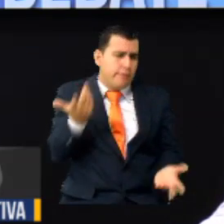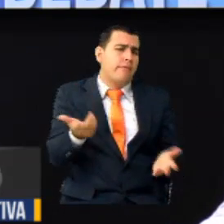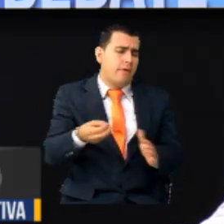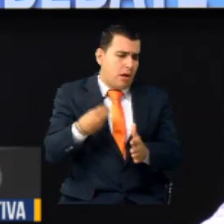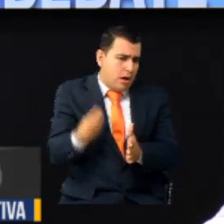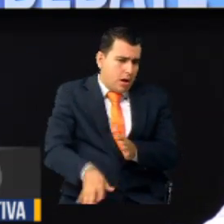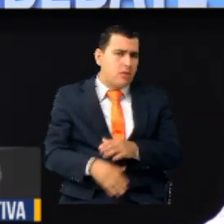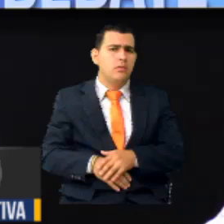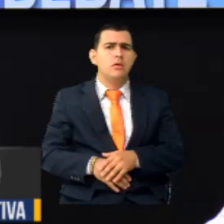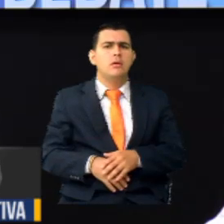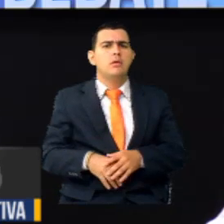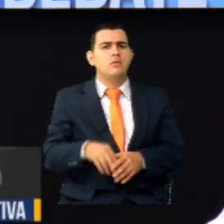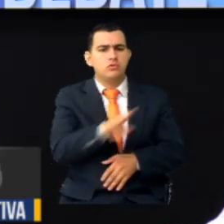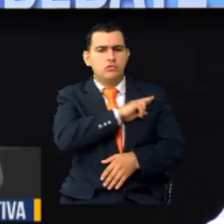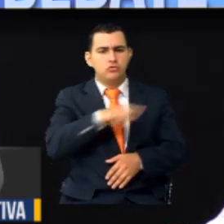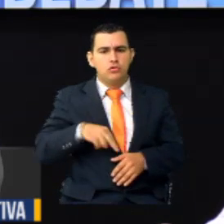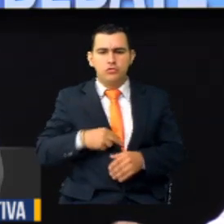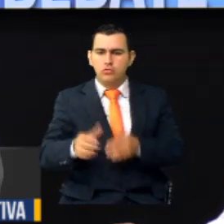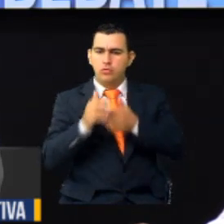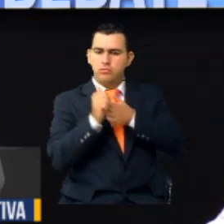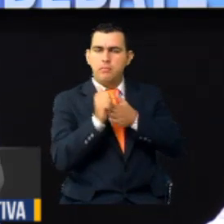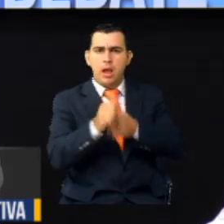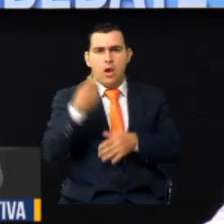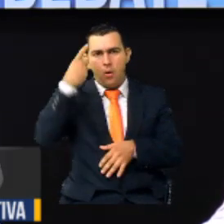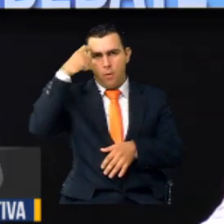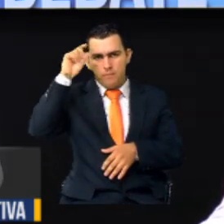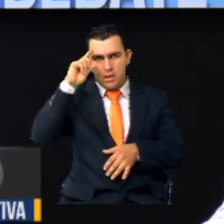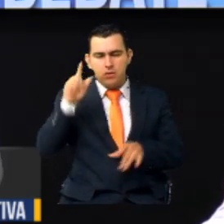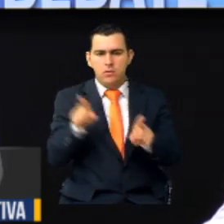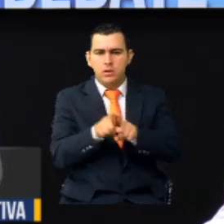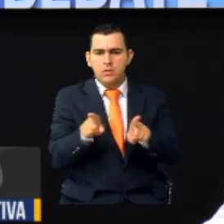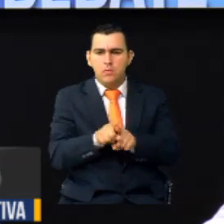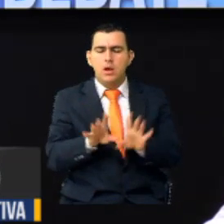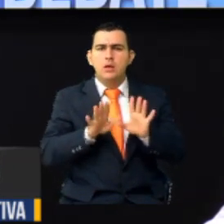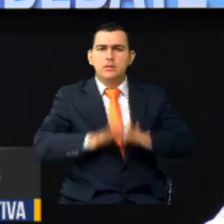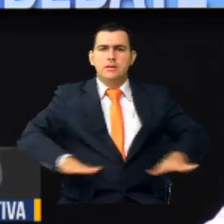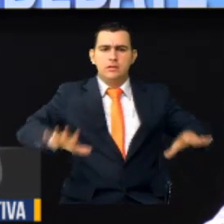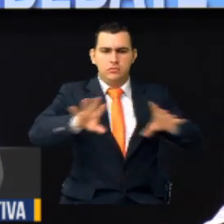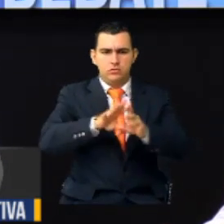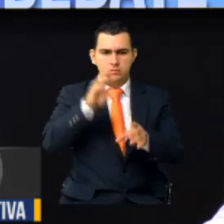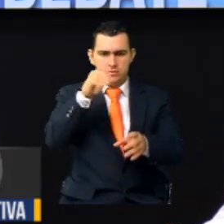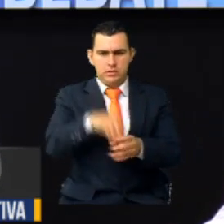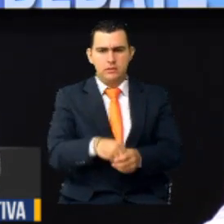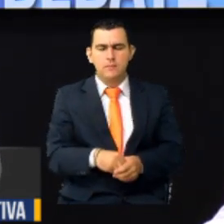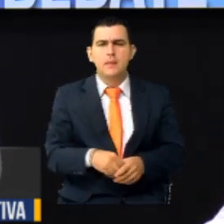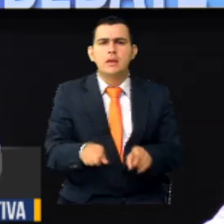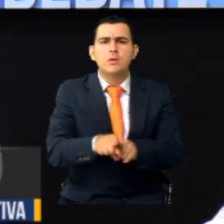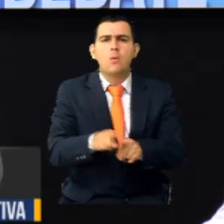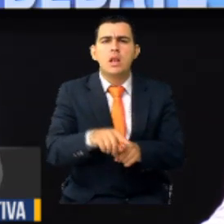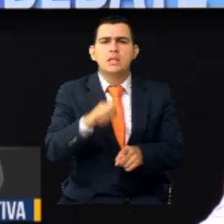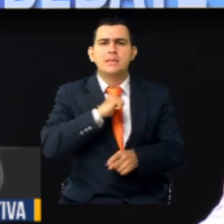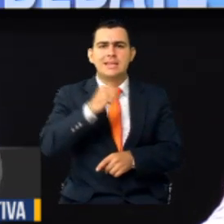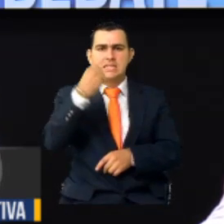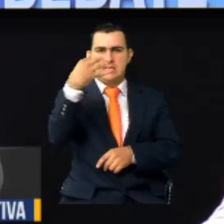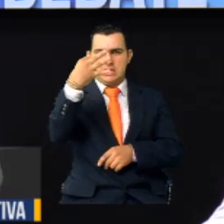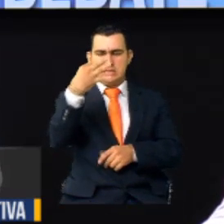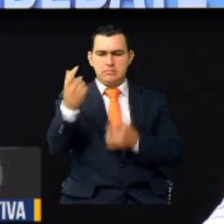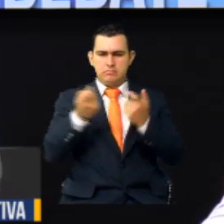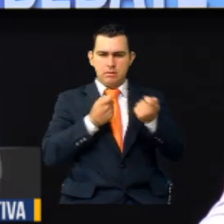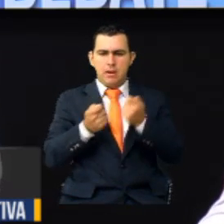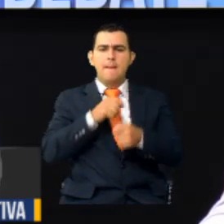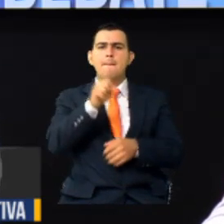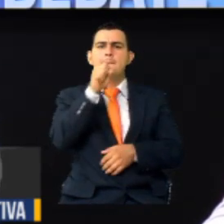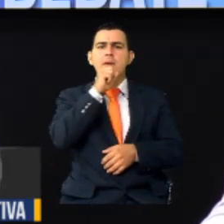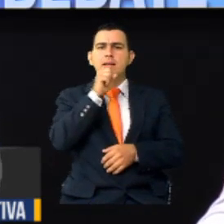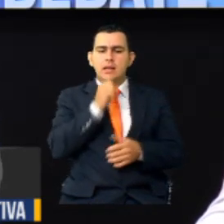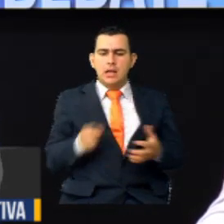nuestro programa de gobierno el mejoramiento de la vivienda del sector rural. Son 3 componentes que tenemos nosotros estipulados dentro de la Barranca Bermeja,